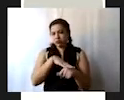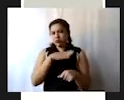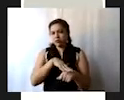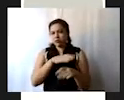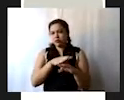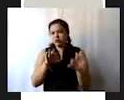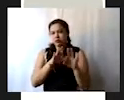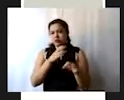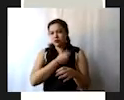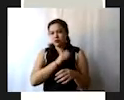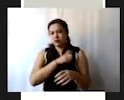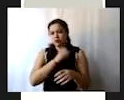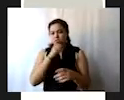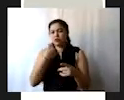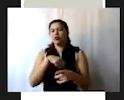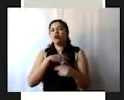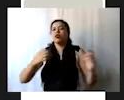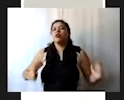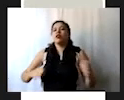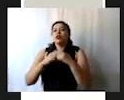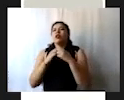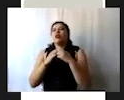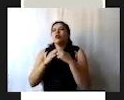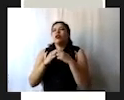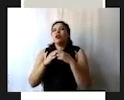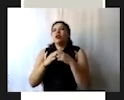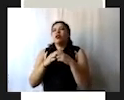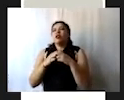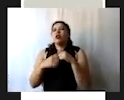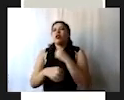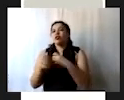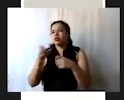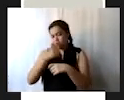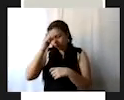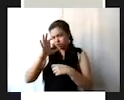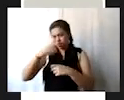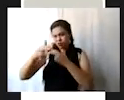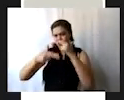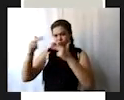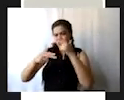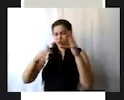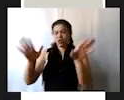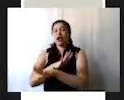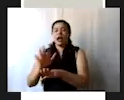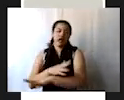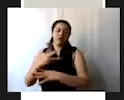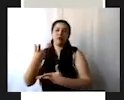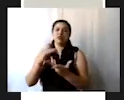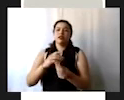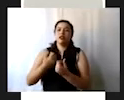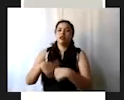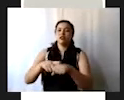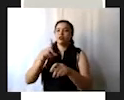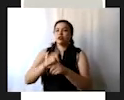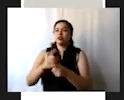la emergencia que nos plantean cuestiones como el cambio climático, ¿no? Es gracias a la sociedad civil que